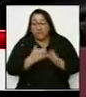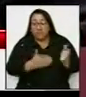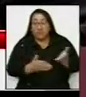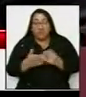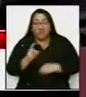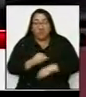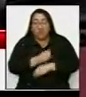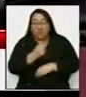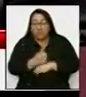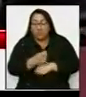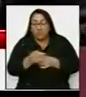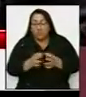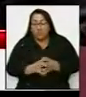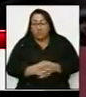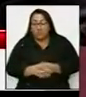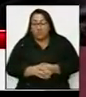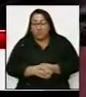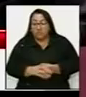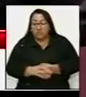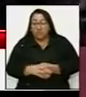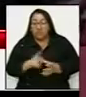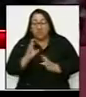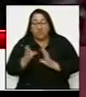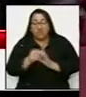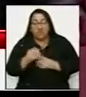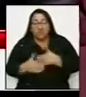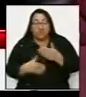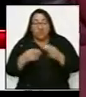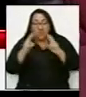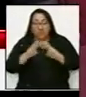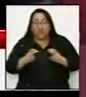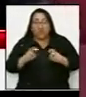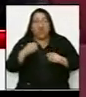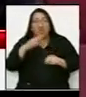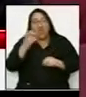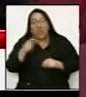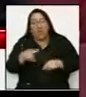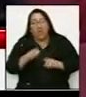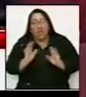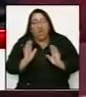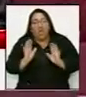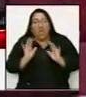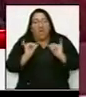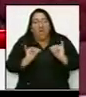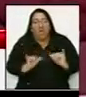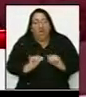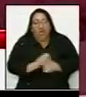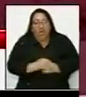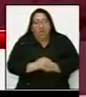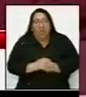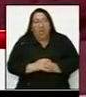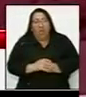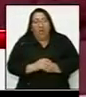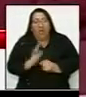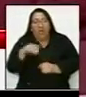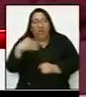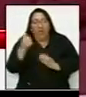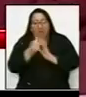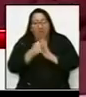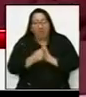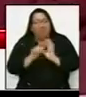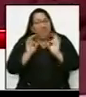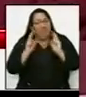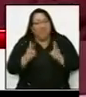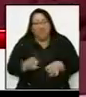las autoridades, mencionaron que también tenían que ser parte del proceso de evaluación. Yo creo que eso debe quedar para dejar el artículo tal y como